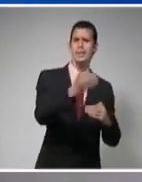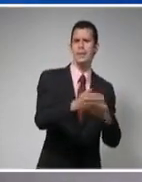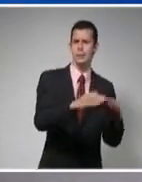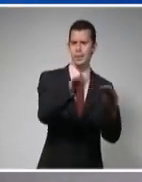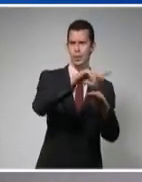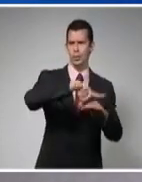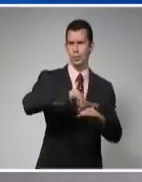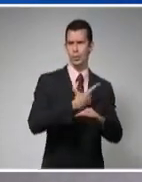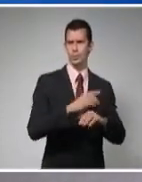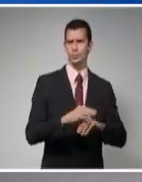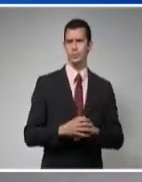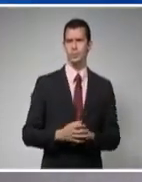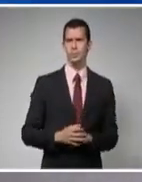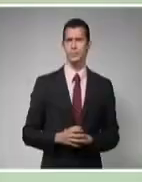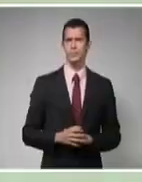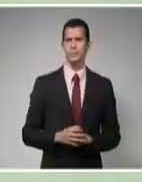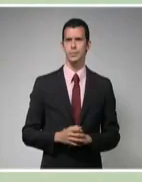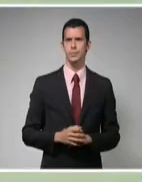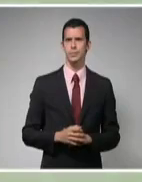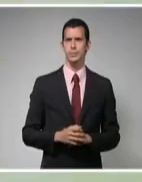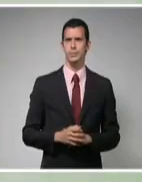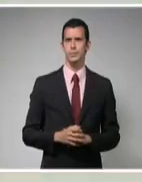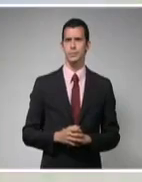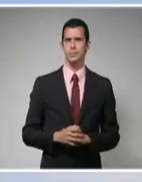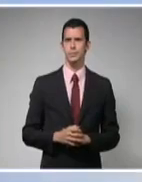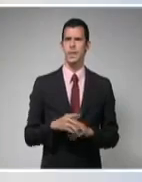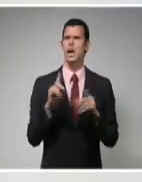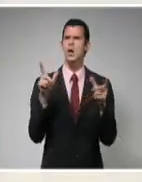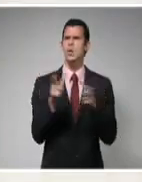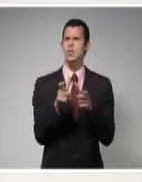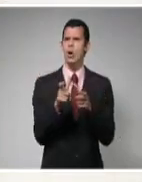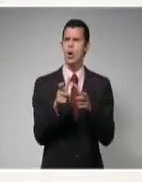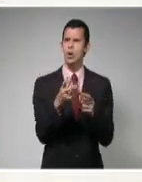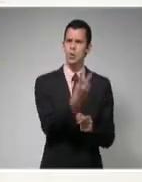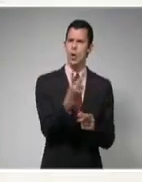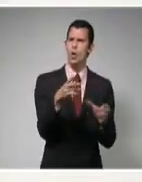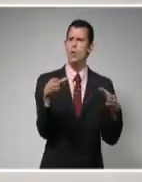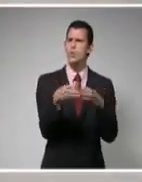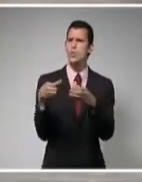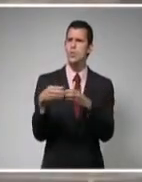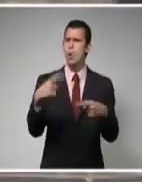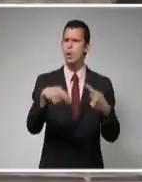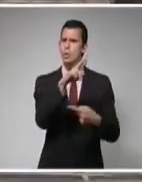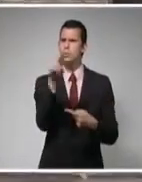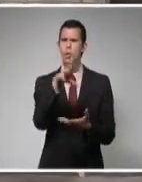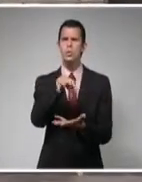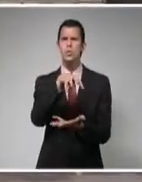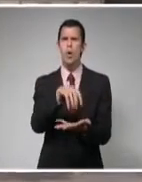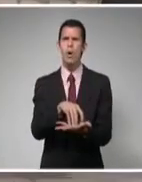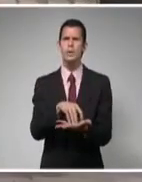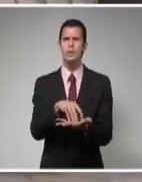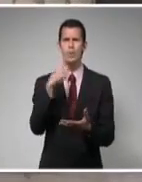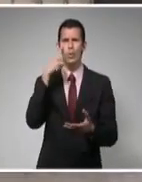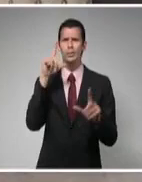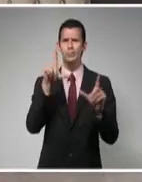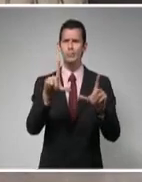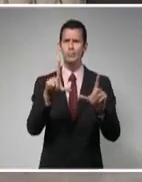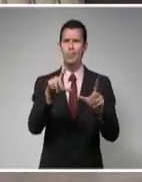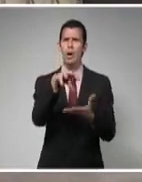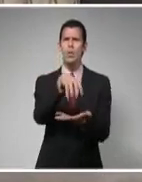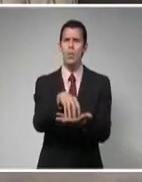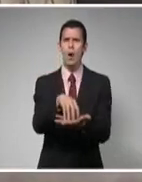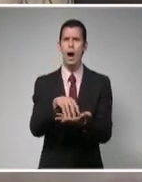otros. La reunión fue aquí, vean el lugar, en este sitio que Tania Bruguera trata de mostrar al mundo